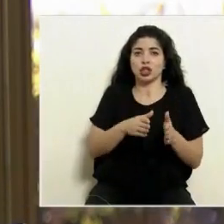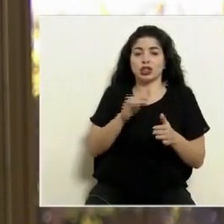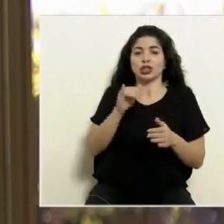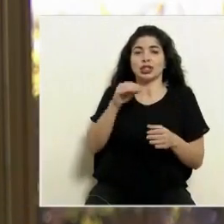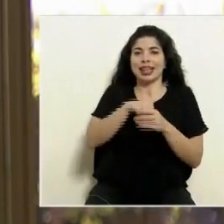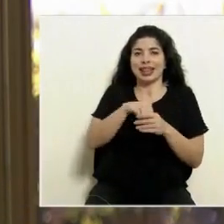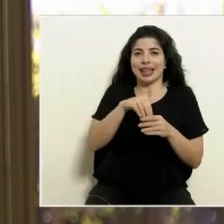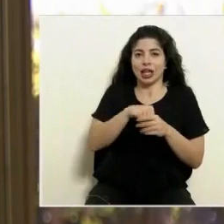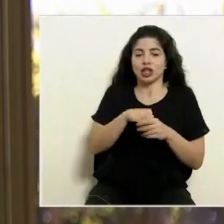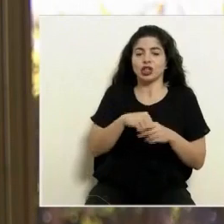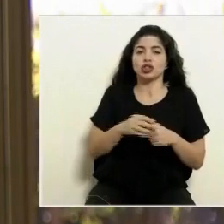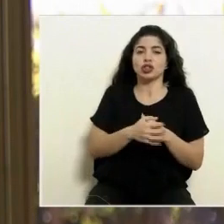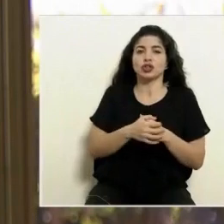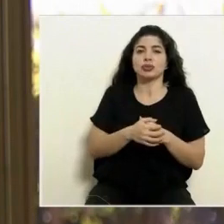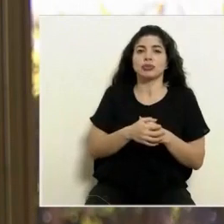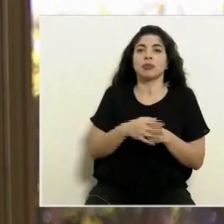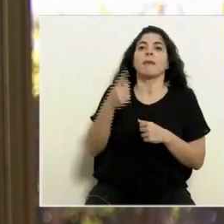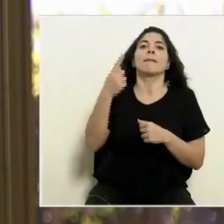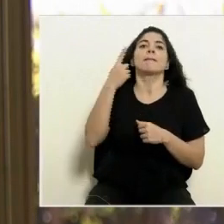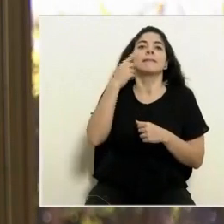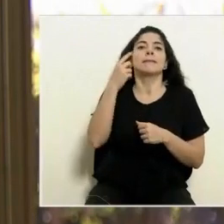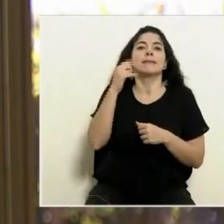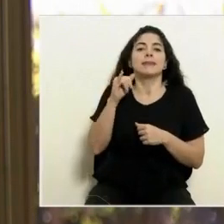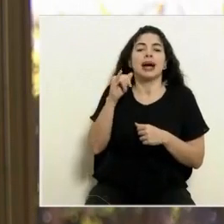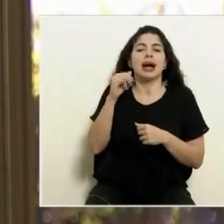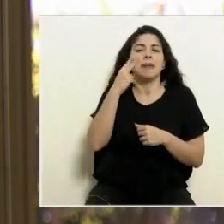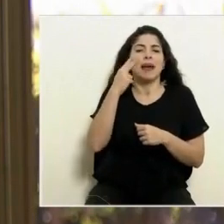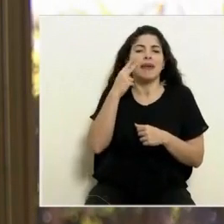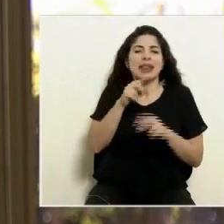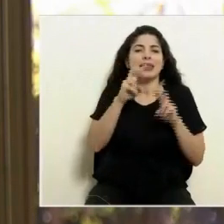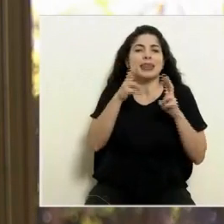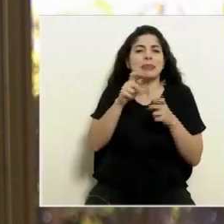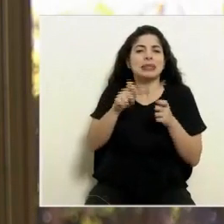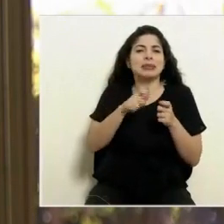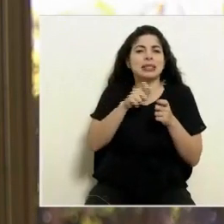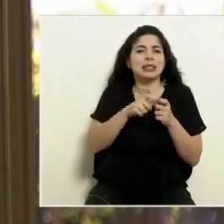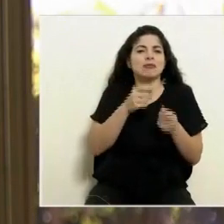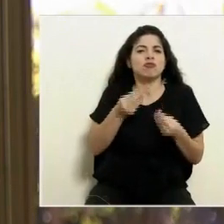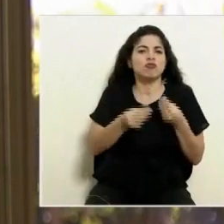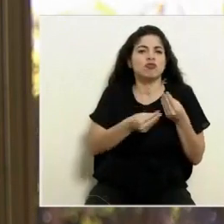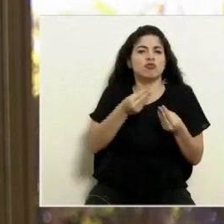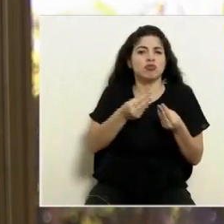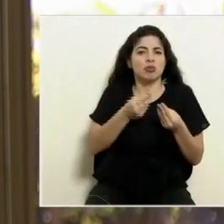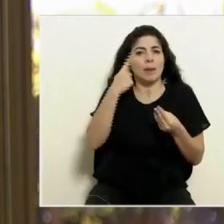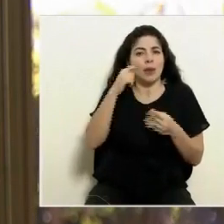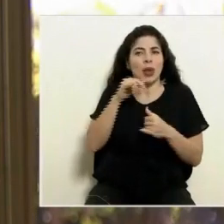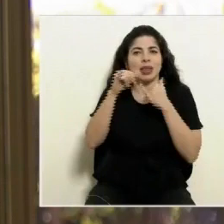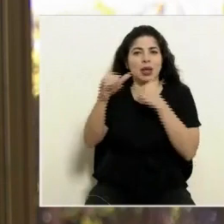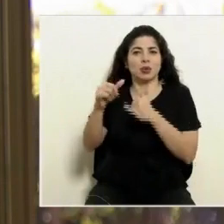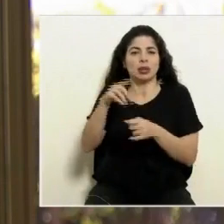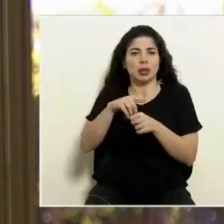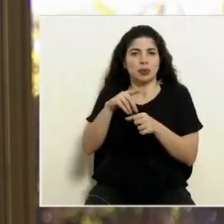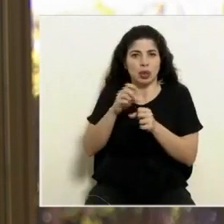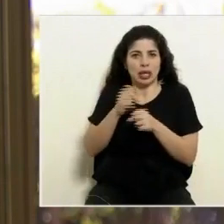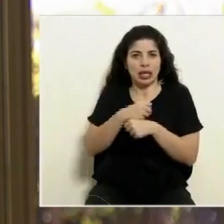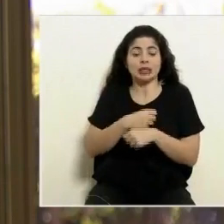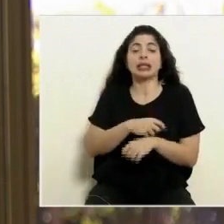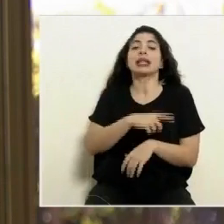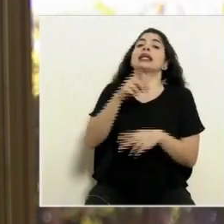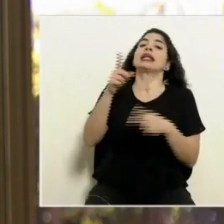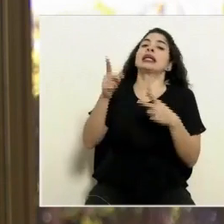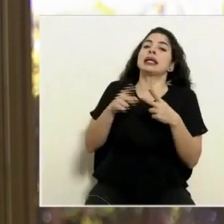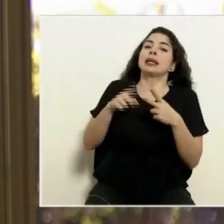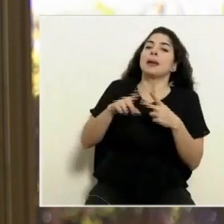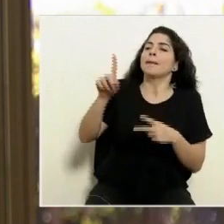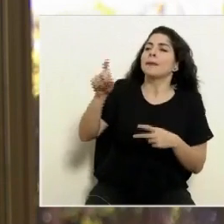internos, para saber cómo va ese tema en específico después de la denuncia que hizo la diputada. Y también